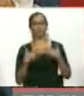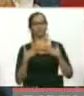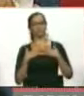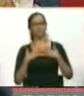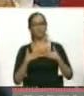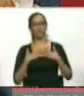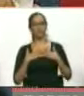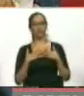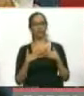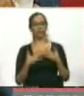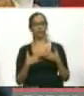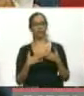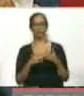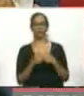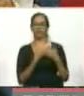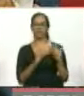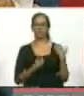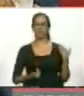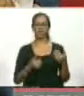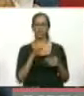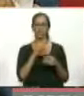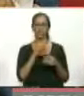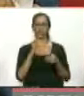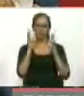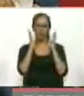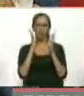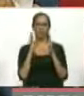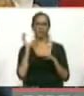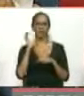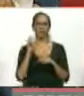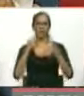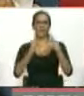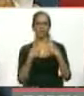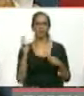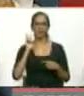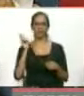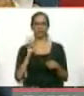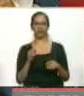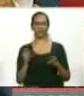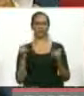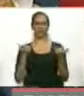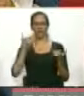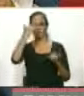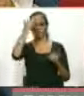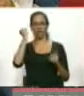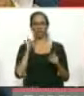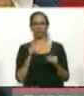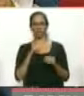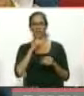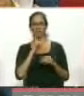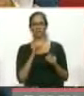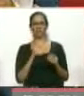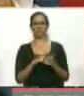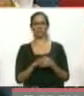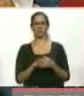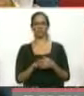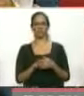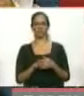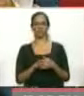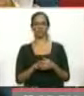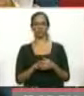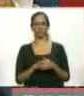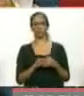carajos piñera se está ocupando su país porque el peor venezonalo dejaste pro bien atrás no calladitos ahora que transferirán